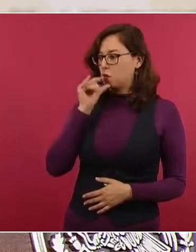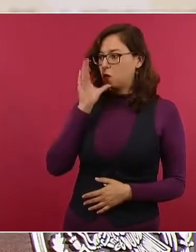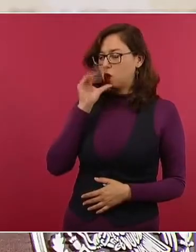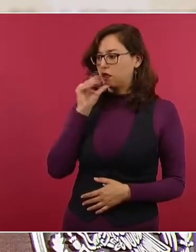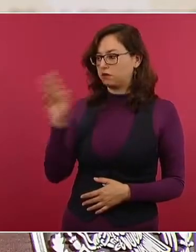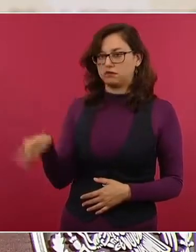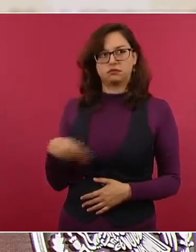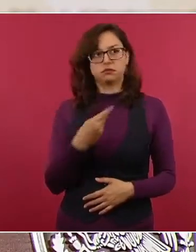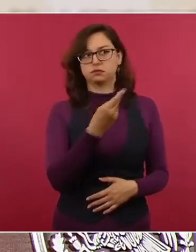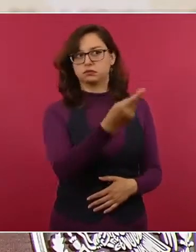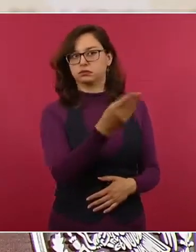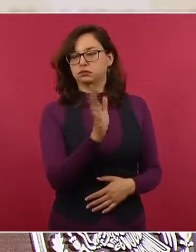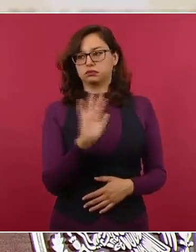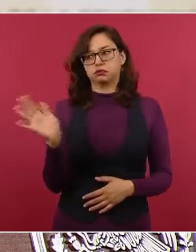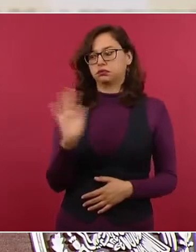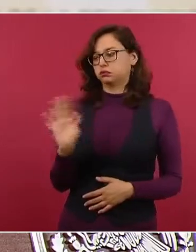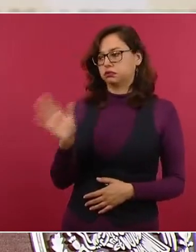¿Por qué no?